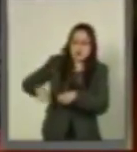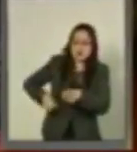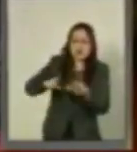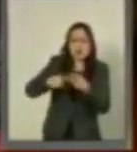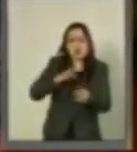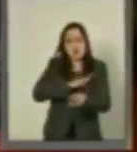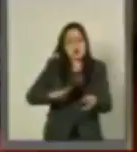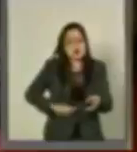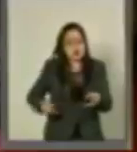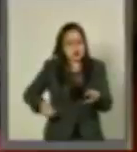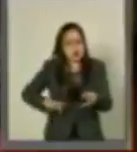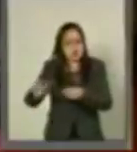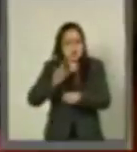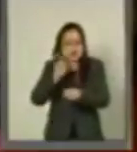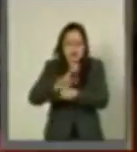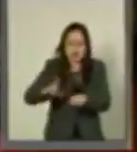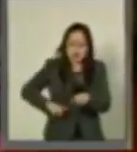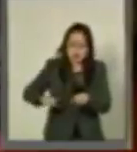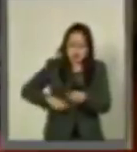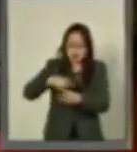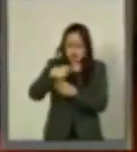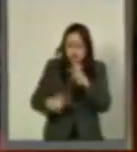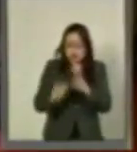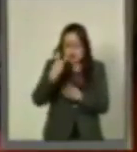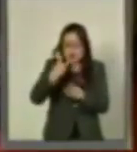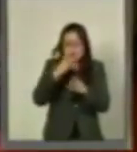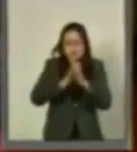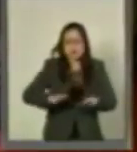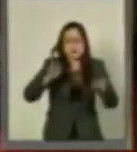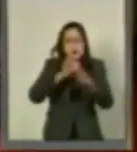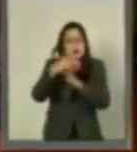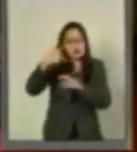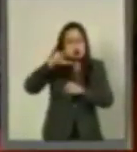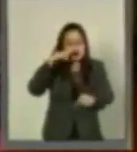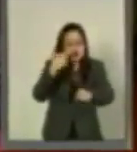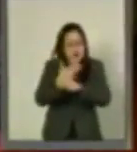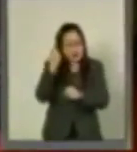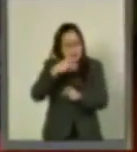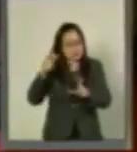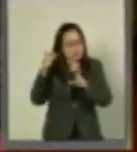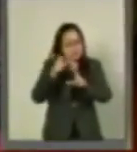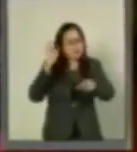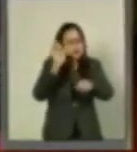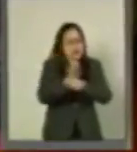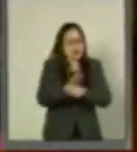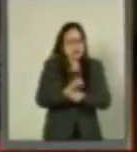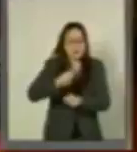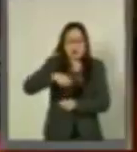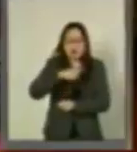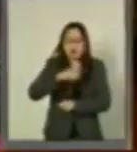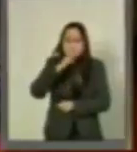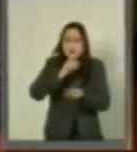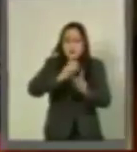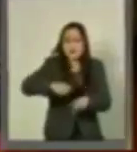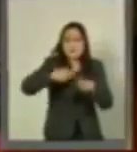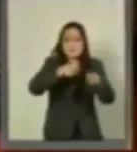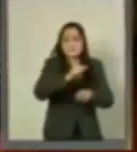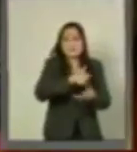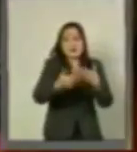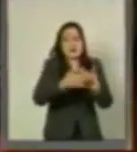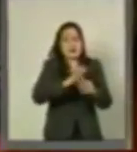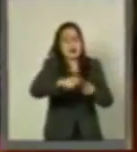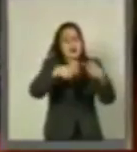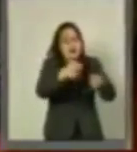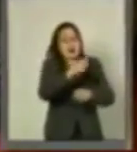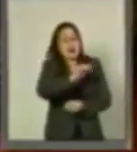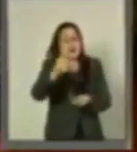gobiernos municipales y la federal, y la federación que tiene esta responsabilidad. No podemos dejarla en manos de